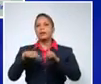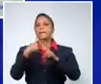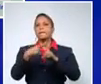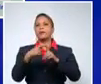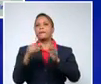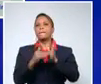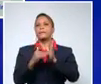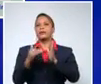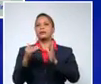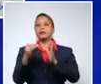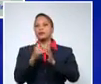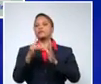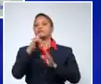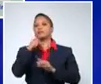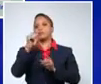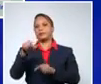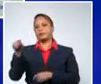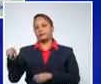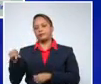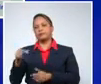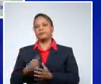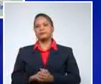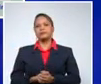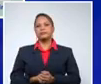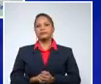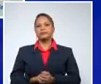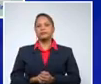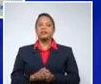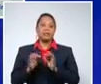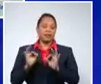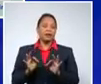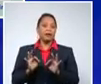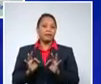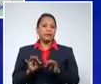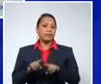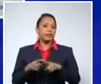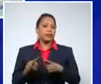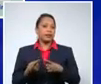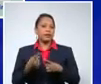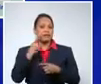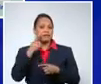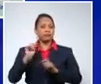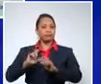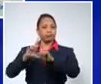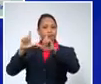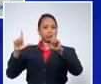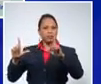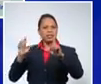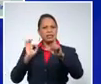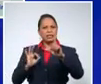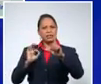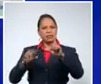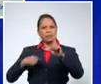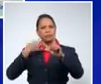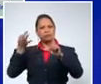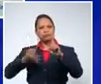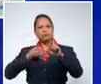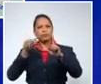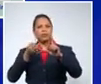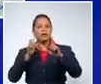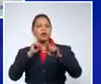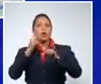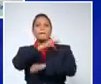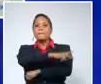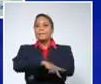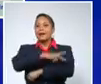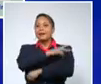habitantes. Eso no quita que, como podemos ver en el gráfico que siempre presentamos, pues los países de